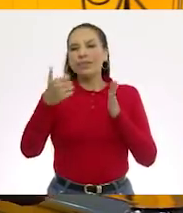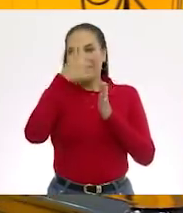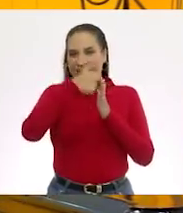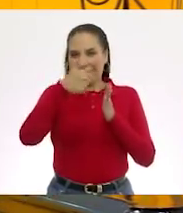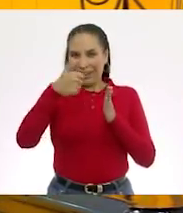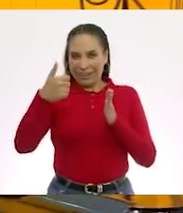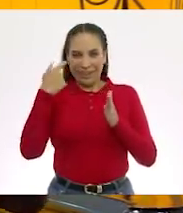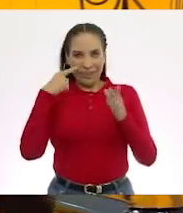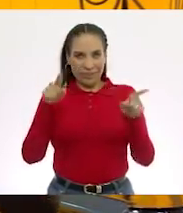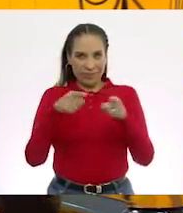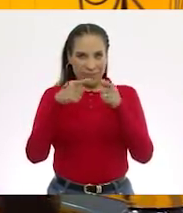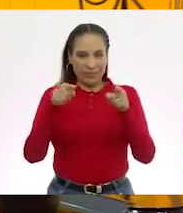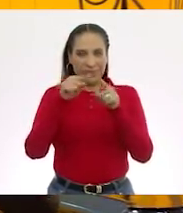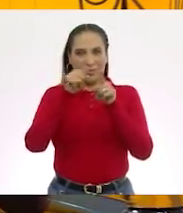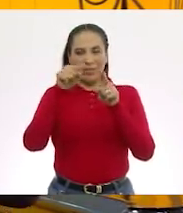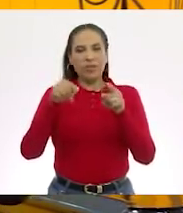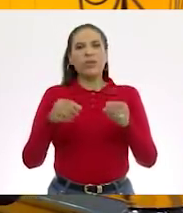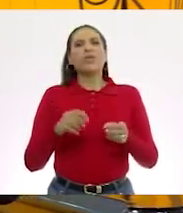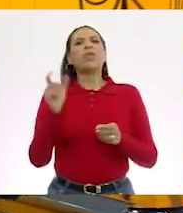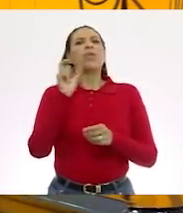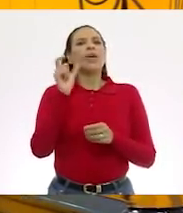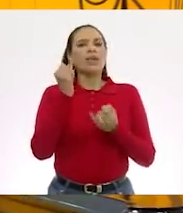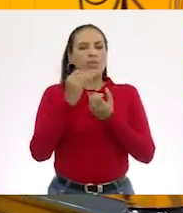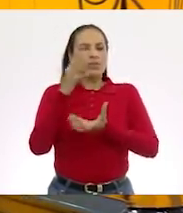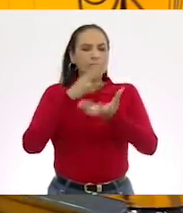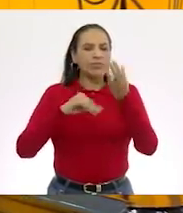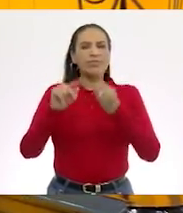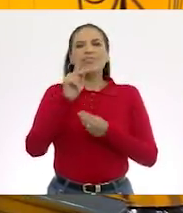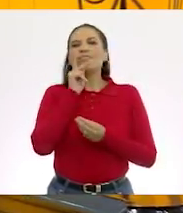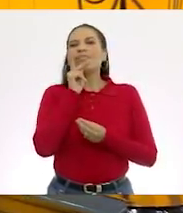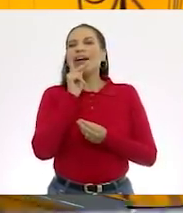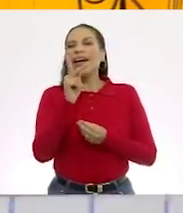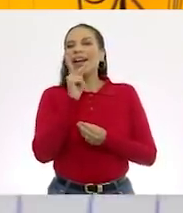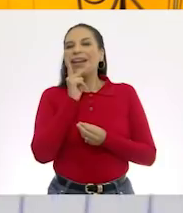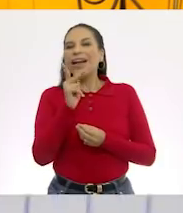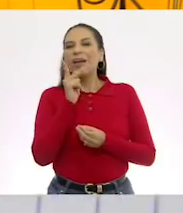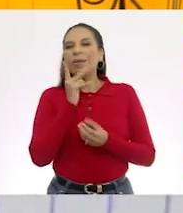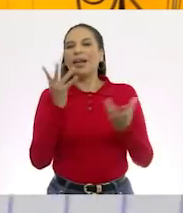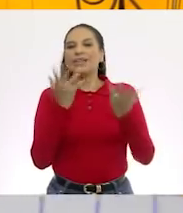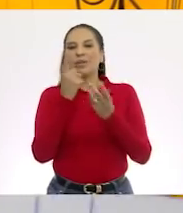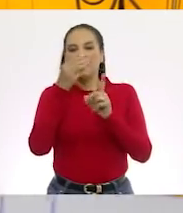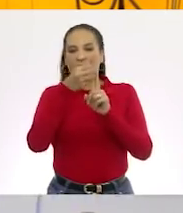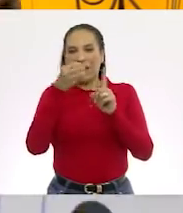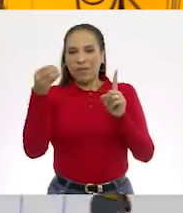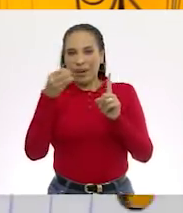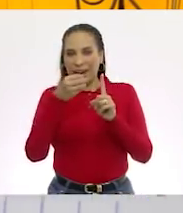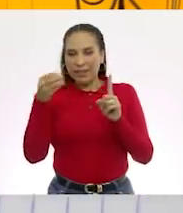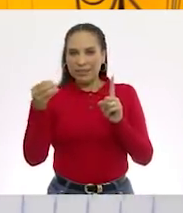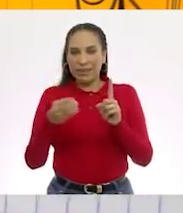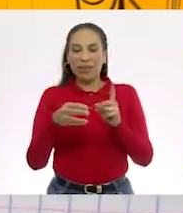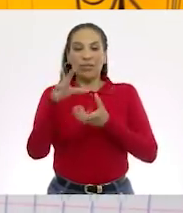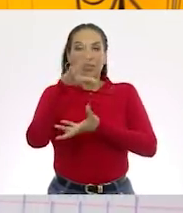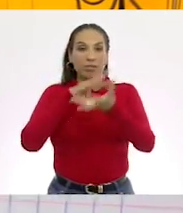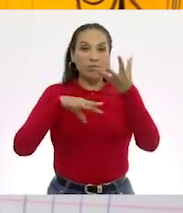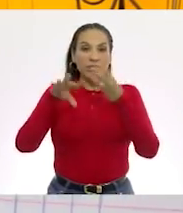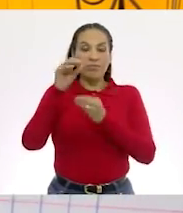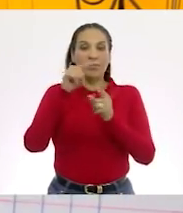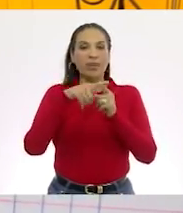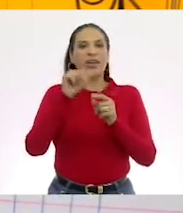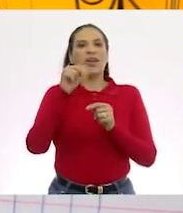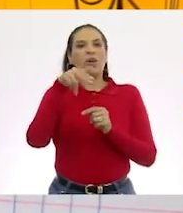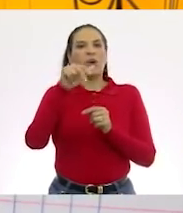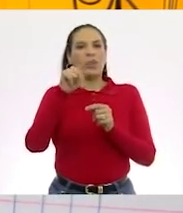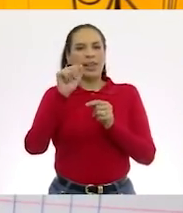ellas. Así como cuando combinamos palabras, hacemos una frase. La combinación de las notas